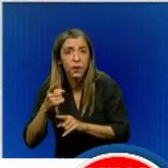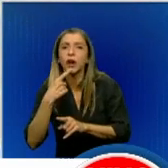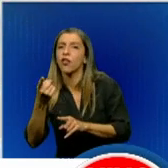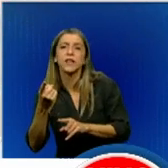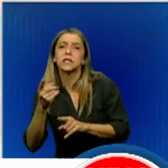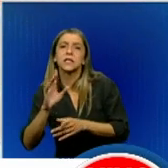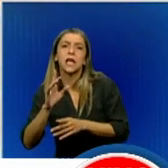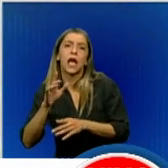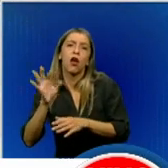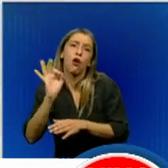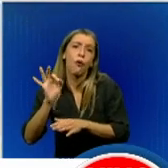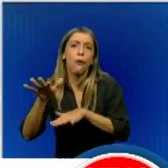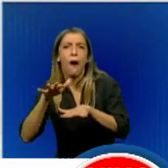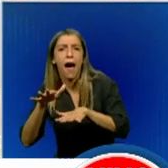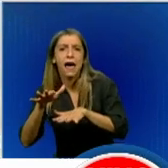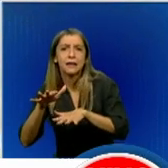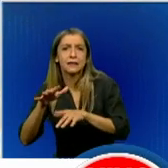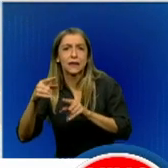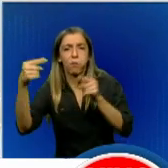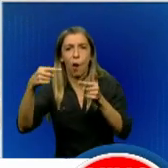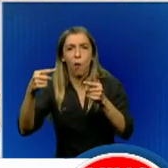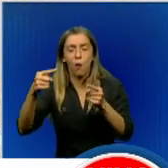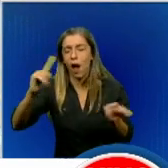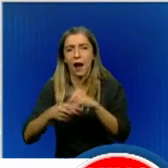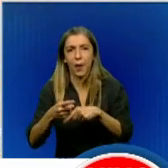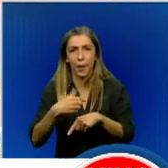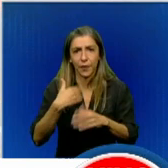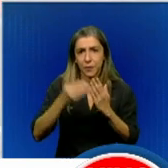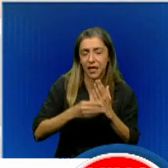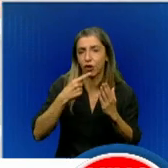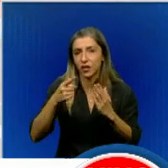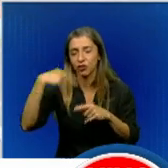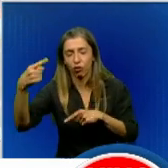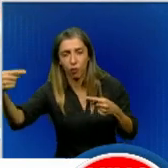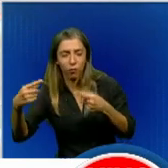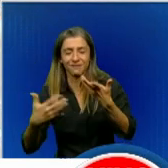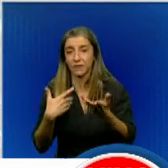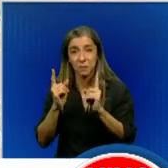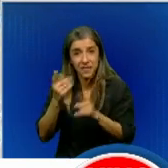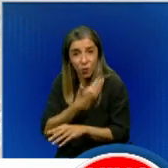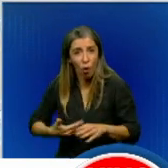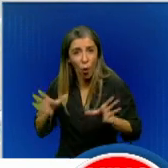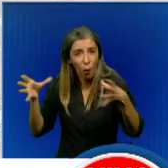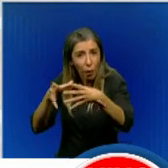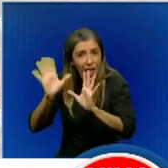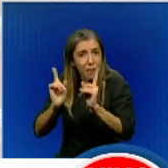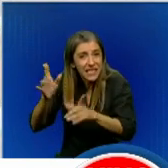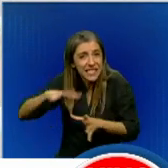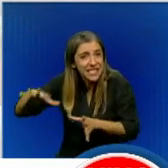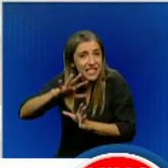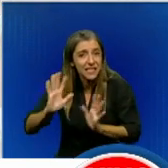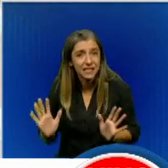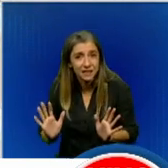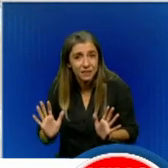afirma el ministro de economía estos enfrentamientos que se están dando permanentemente dentro del gobierno y que han tomado